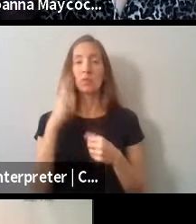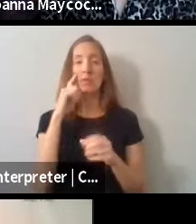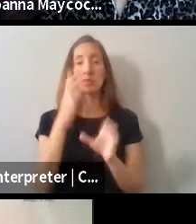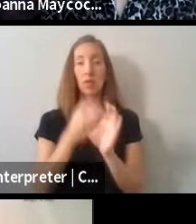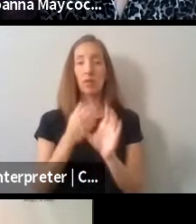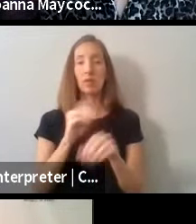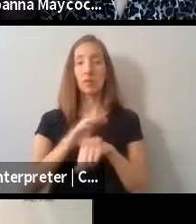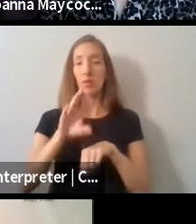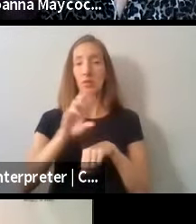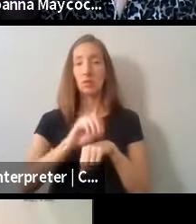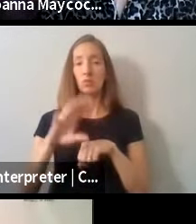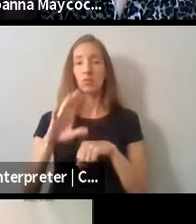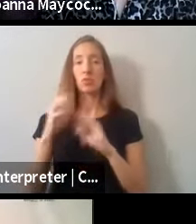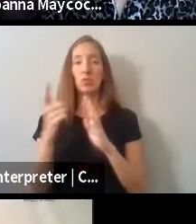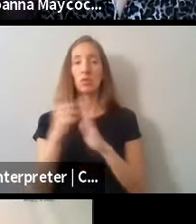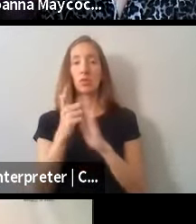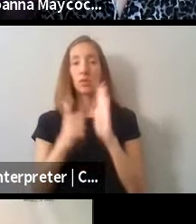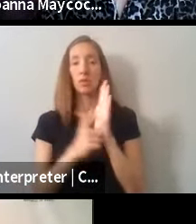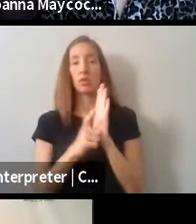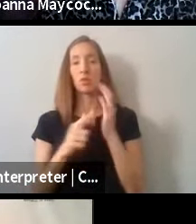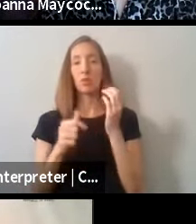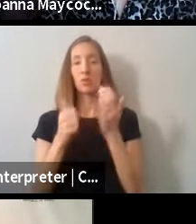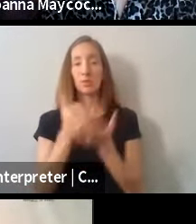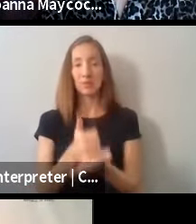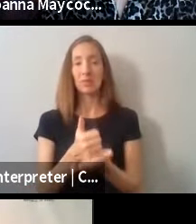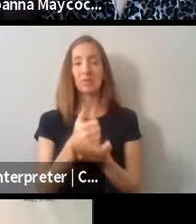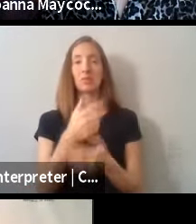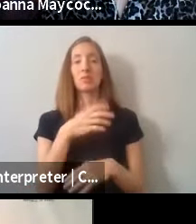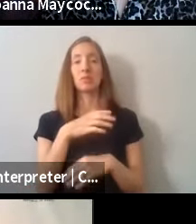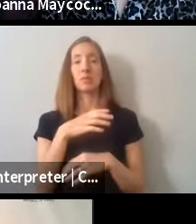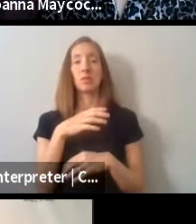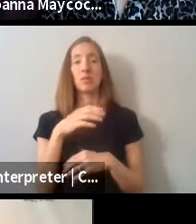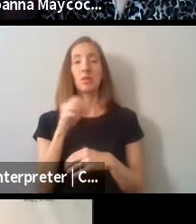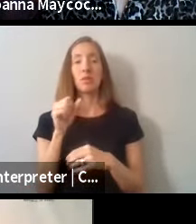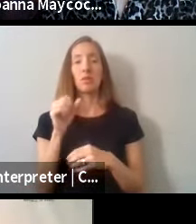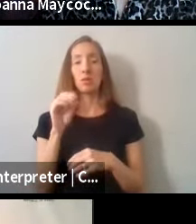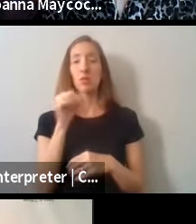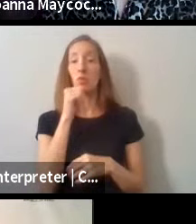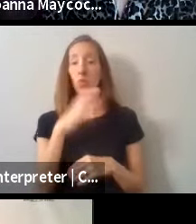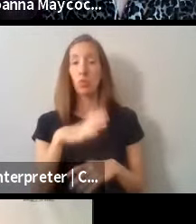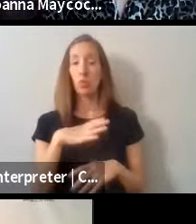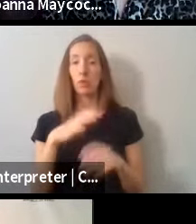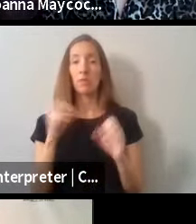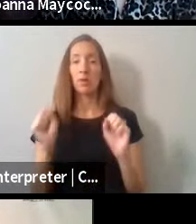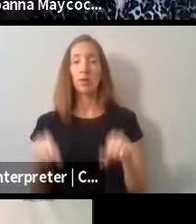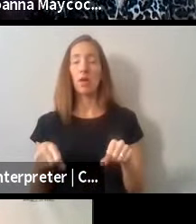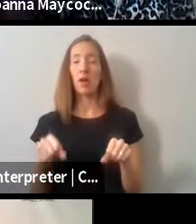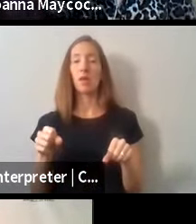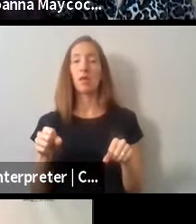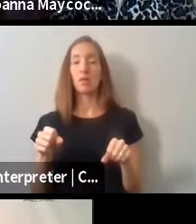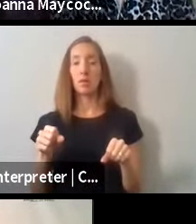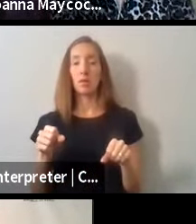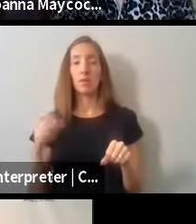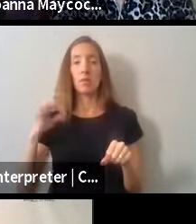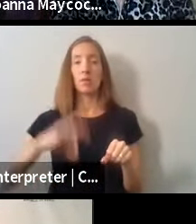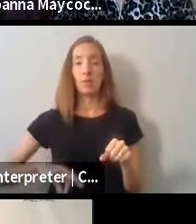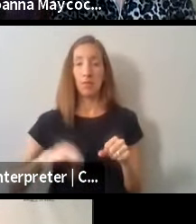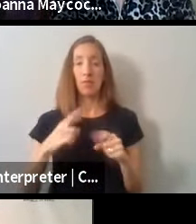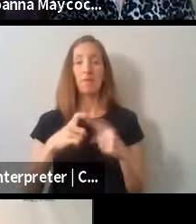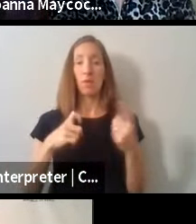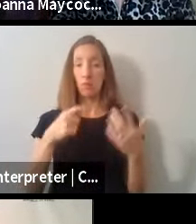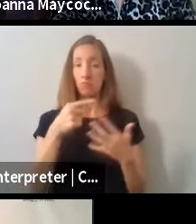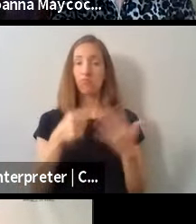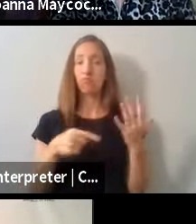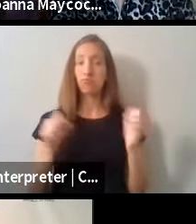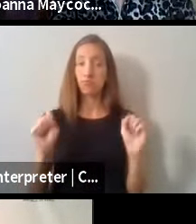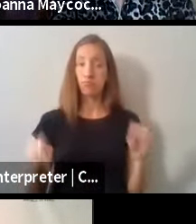de 55,000 llamadas de auxilio. Y dentro de ese número de llamadas que se